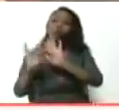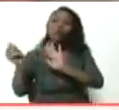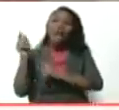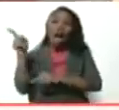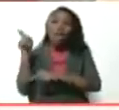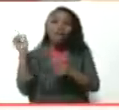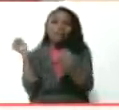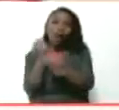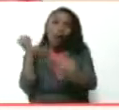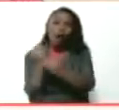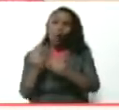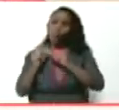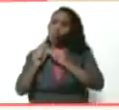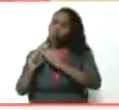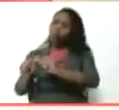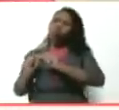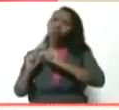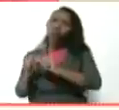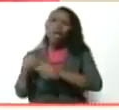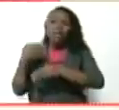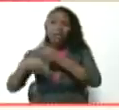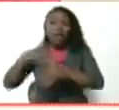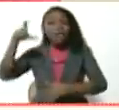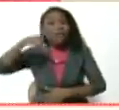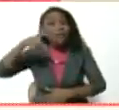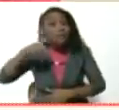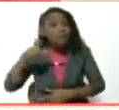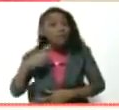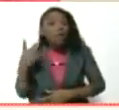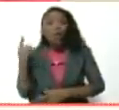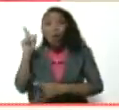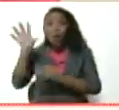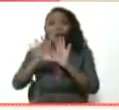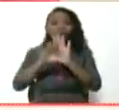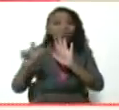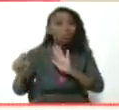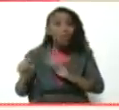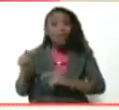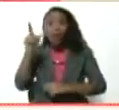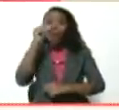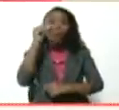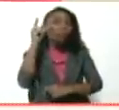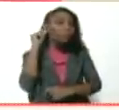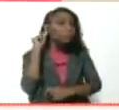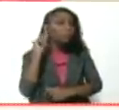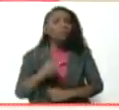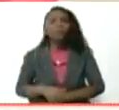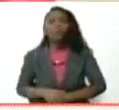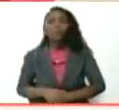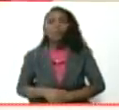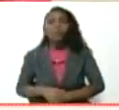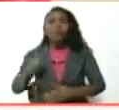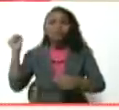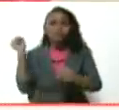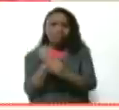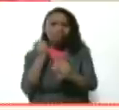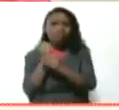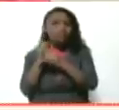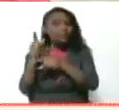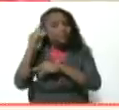trabajando como siempre, pues, cada vez que sea necesario, estarán los constituyentes y las constituyentes laborando ese